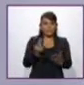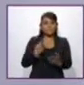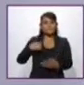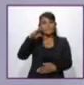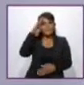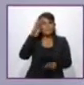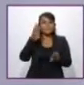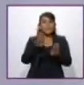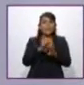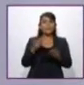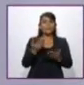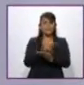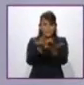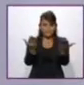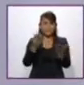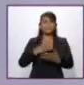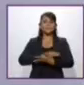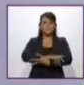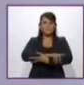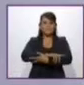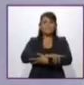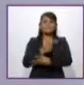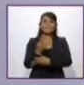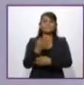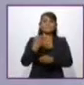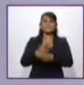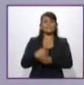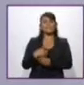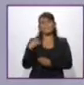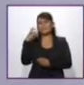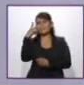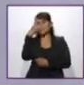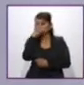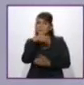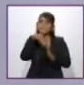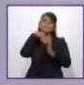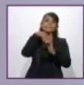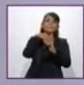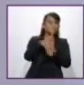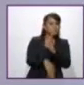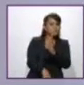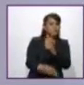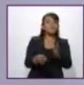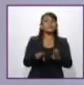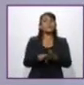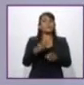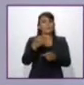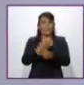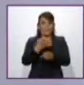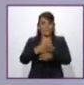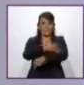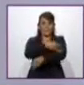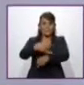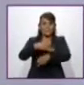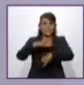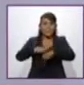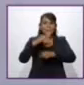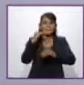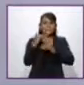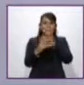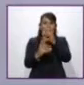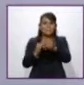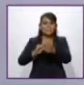para ser solidarios con la gente en una época de tanta crisis, en una época en donde las familias, mientras más avanza la